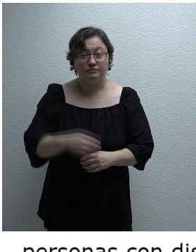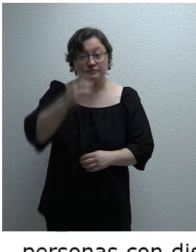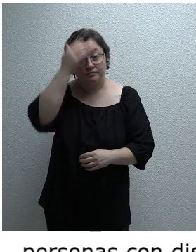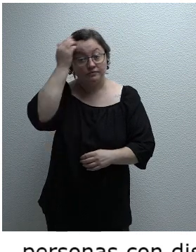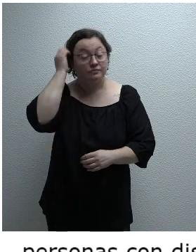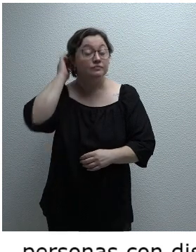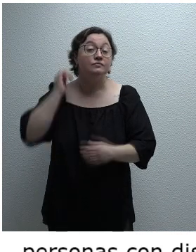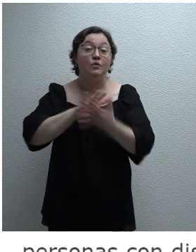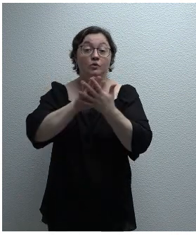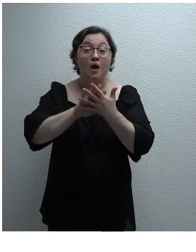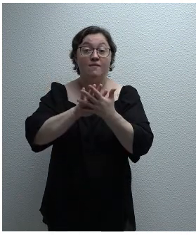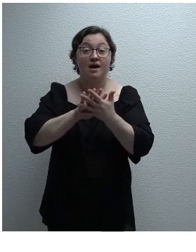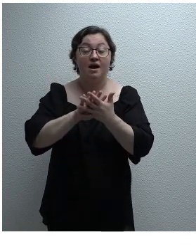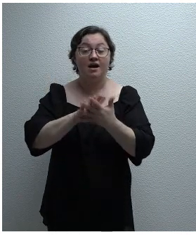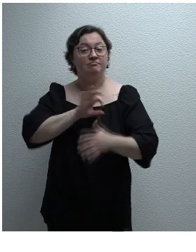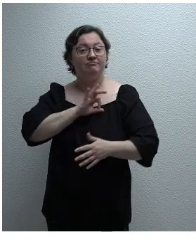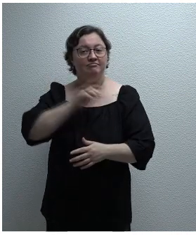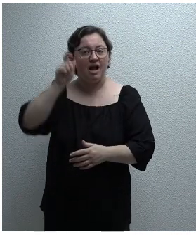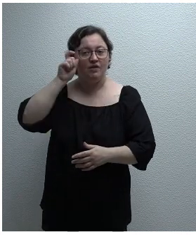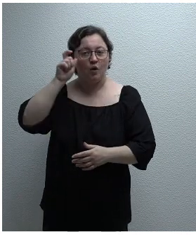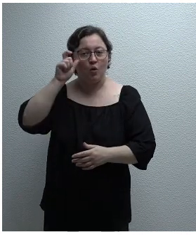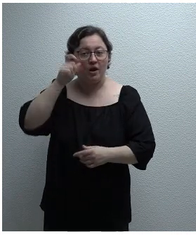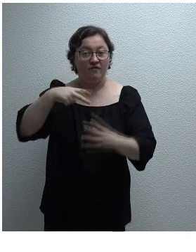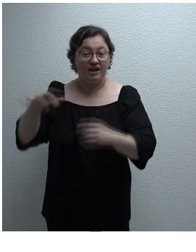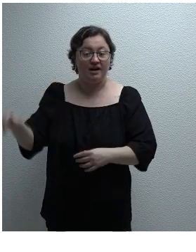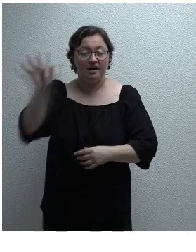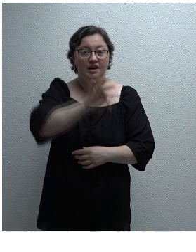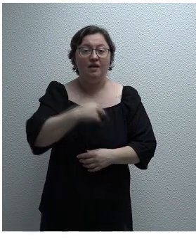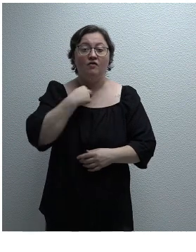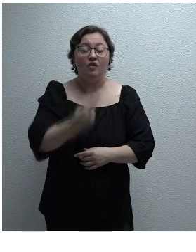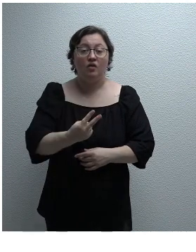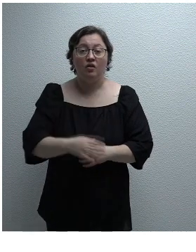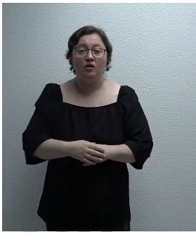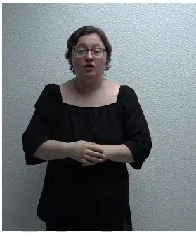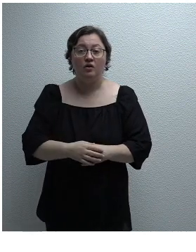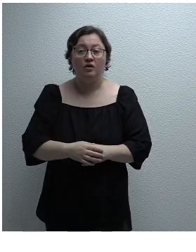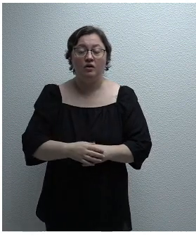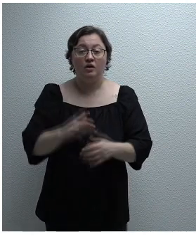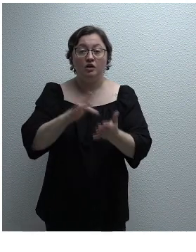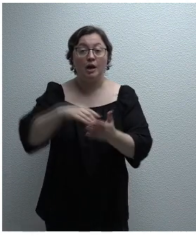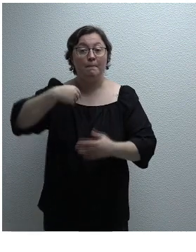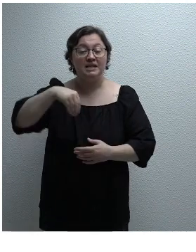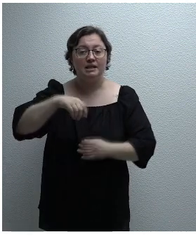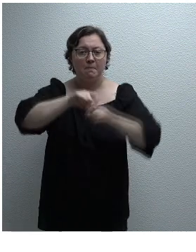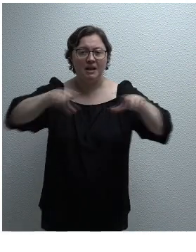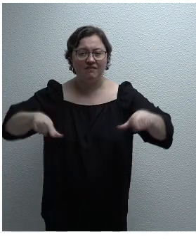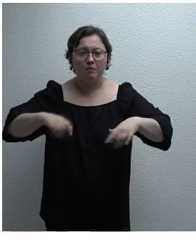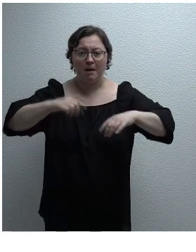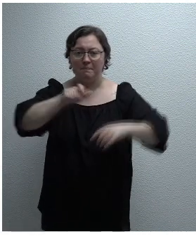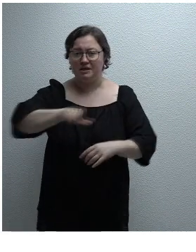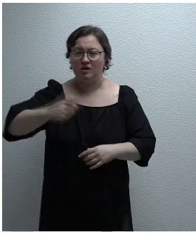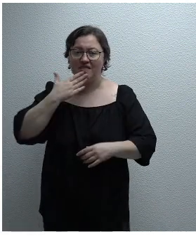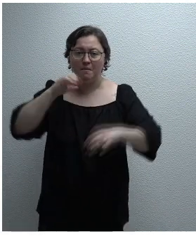De la intervención de Alberto Durán, pues le damos la palabra a Ángel Rodríguez Castedo, presidente de la Plataforma de